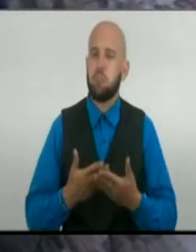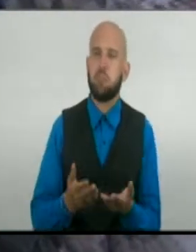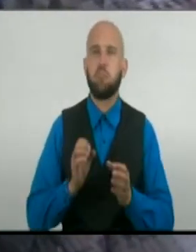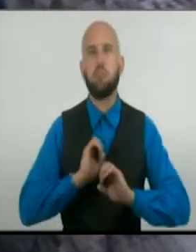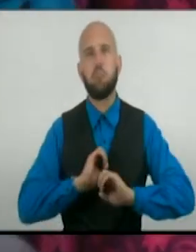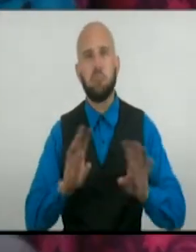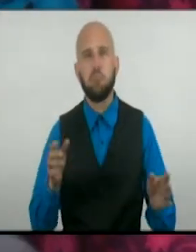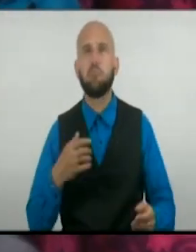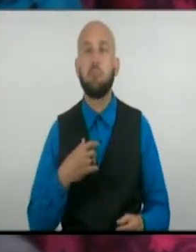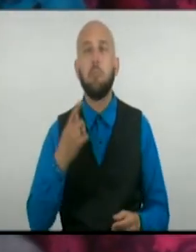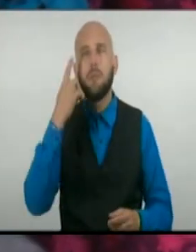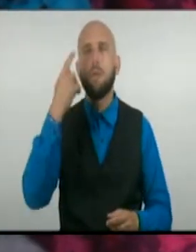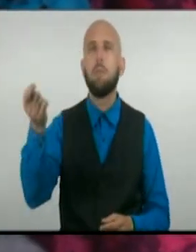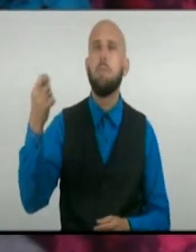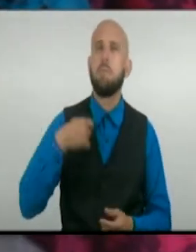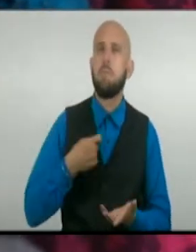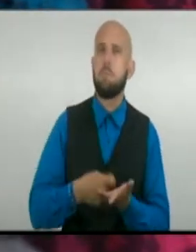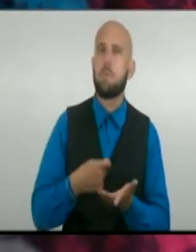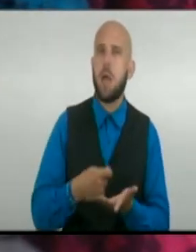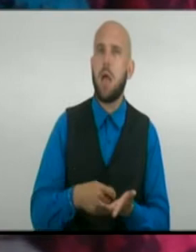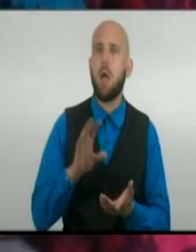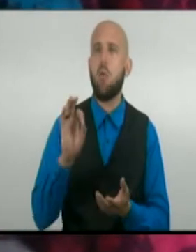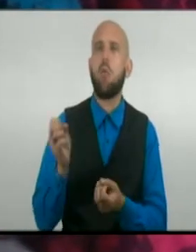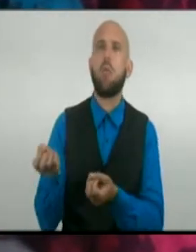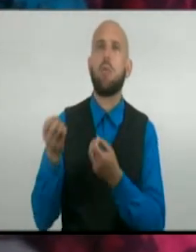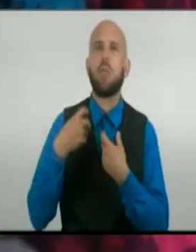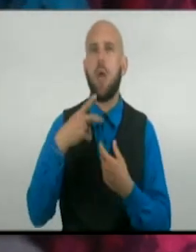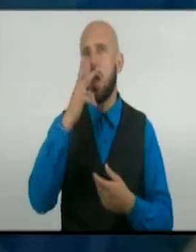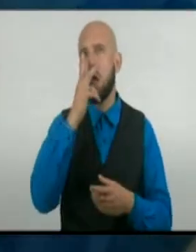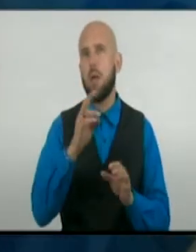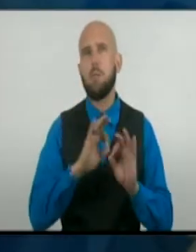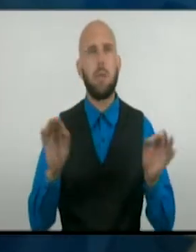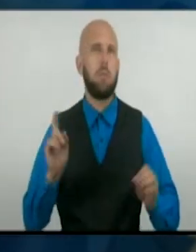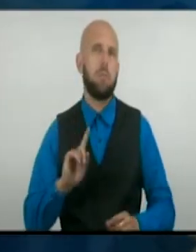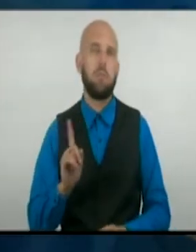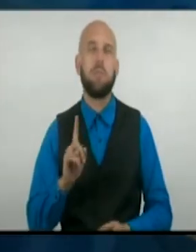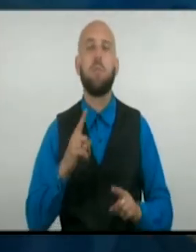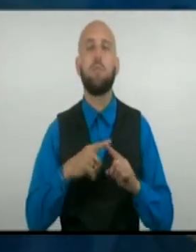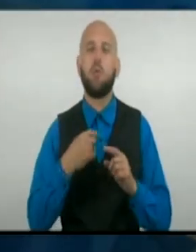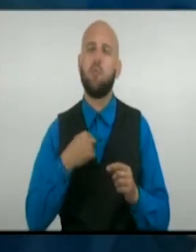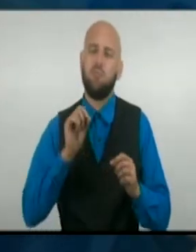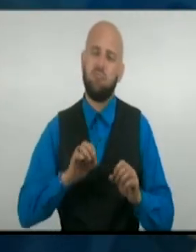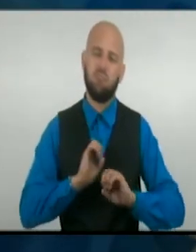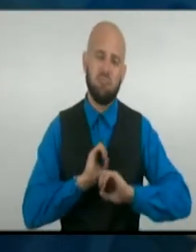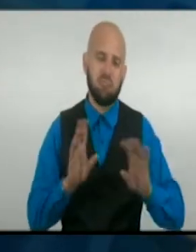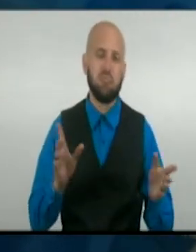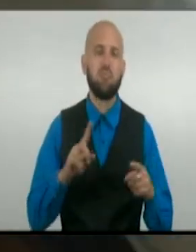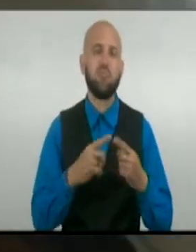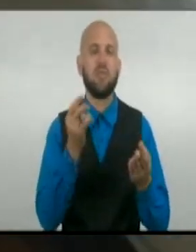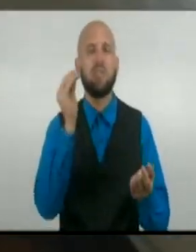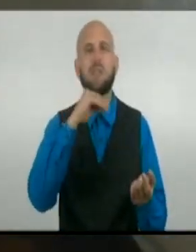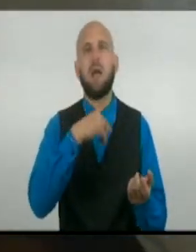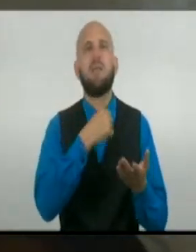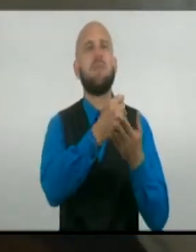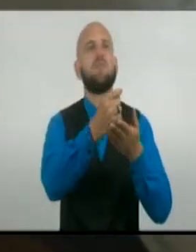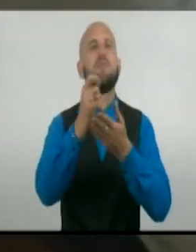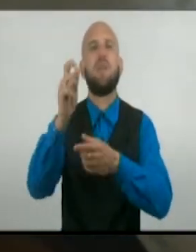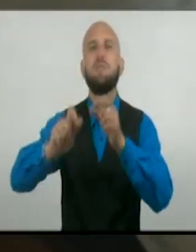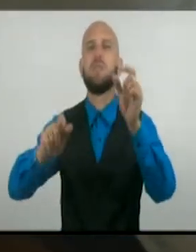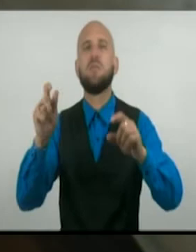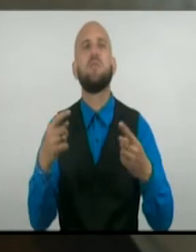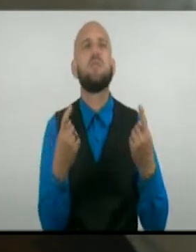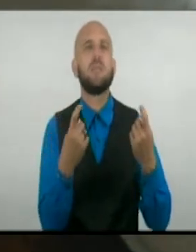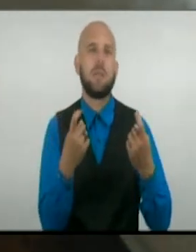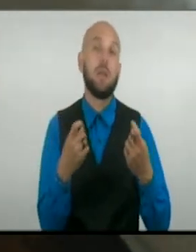ningún pago ni recompensa su motivación es ayudar al prójimo y no obtiene ningún beneficio personal el